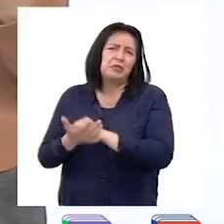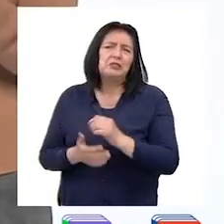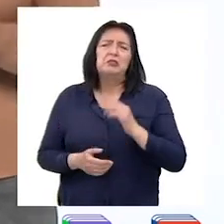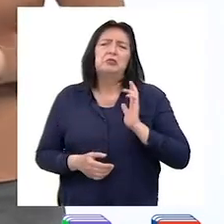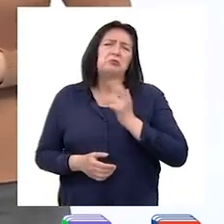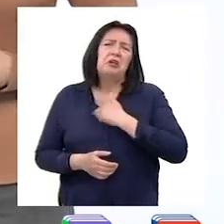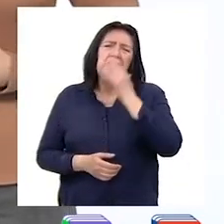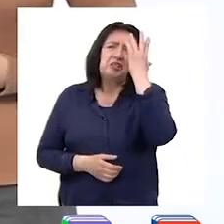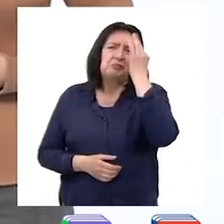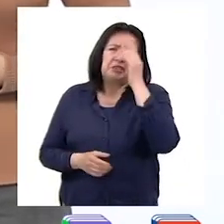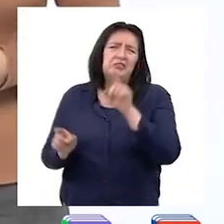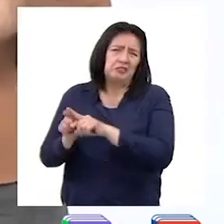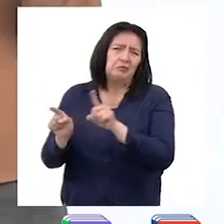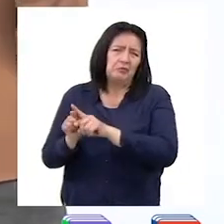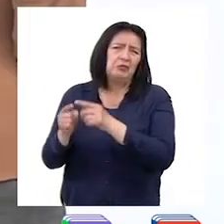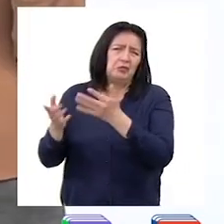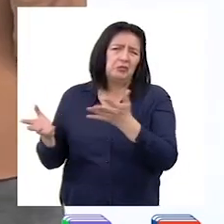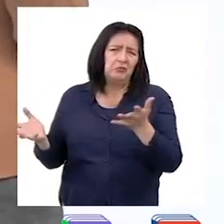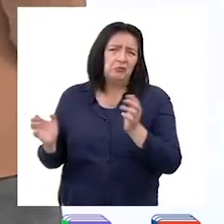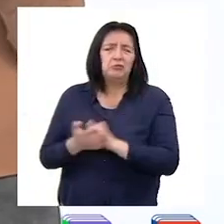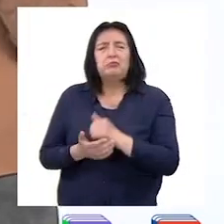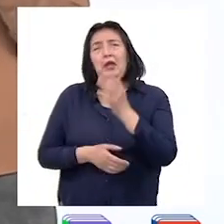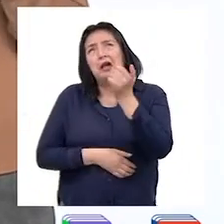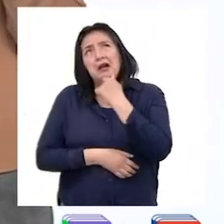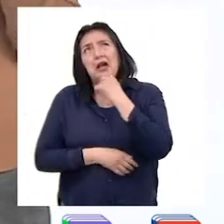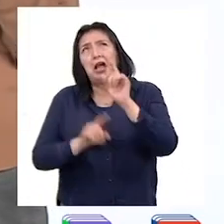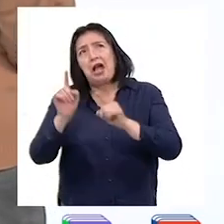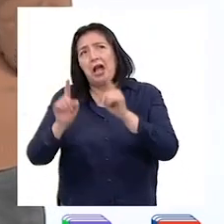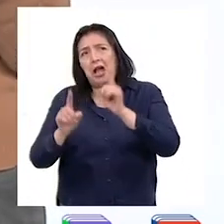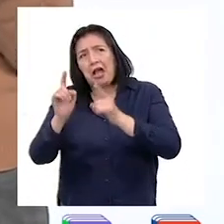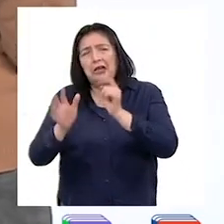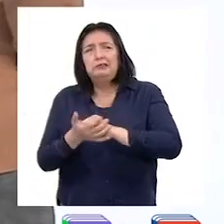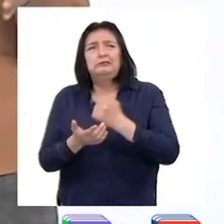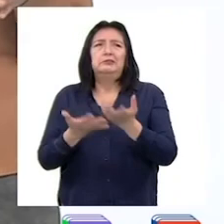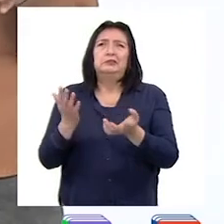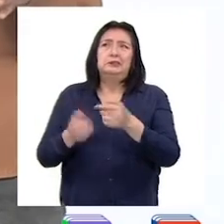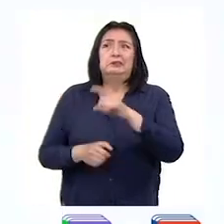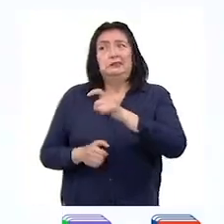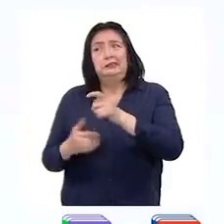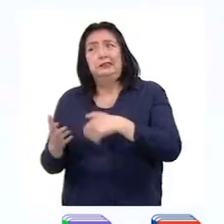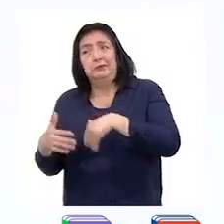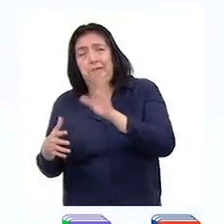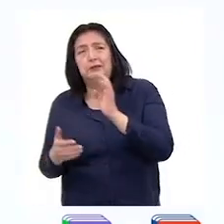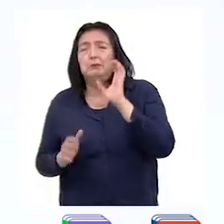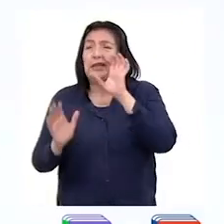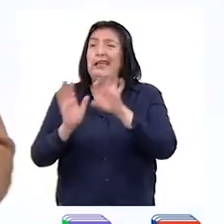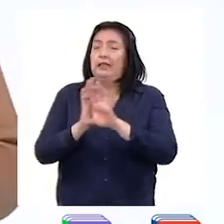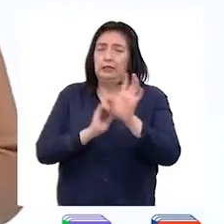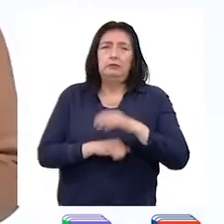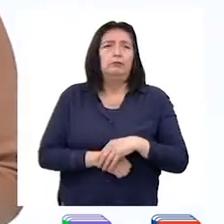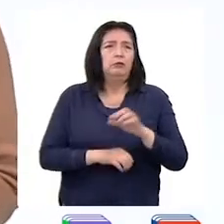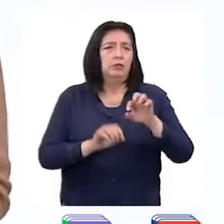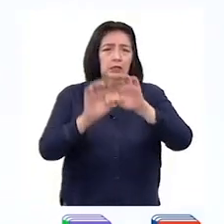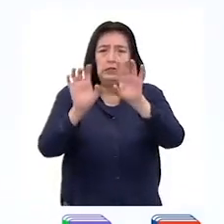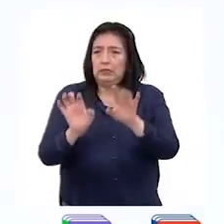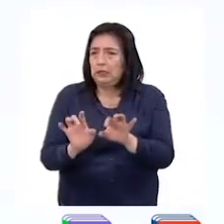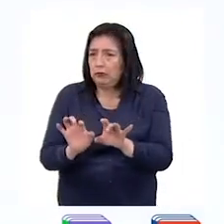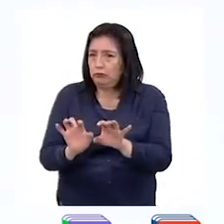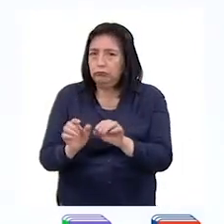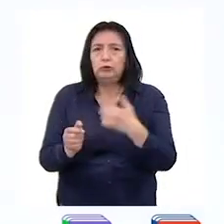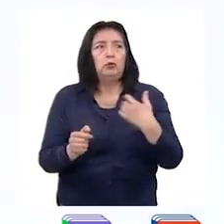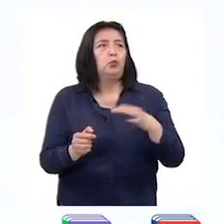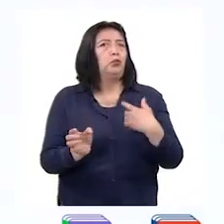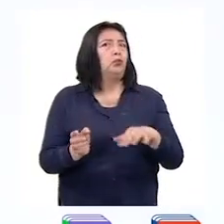nuestras experiencias con los objetos. Además, algunos se van haciendo más necesarios que otros. Por ejemplo, la computadora ha